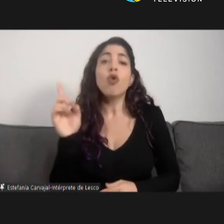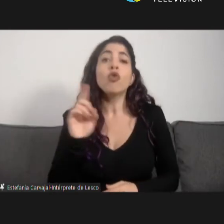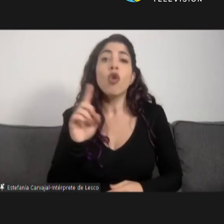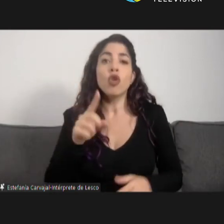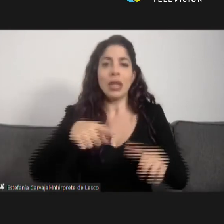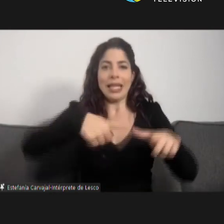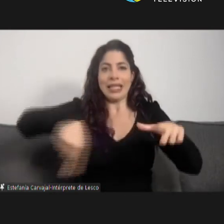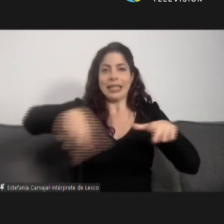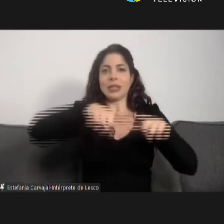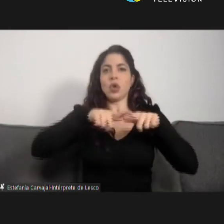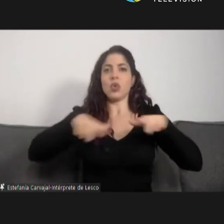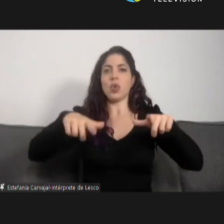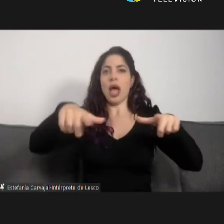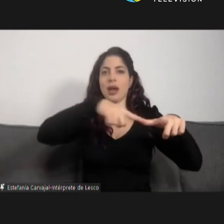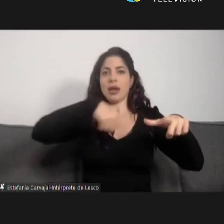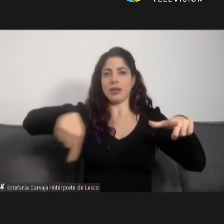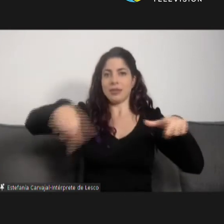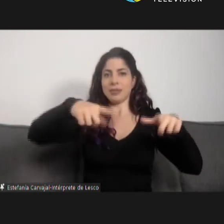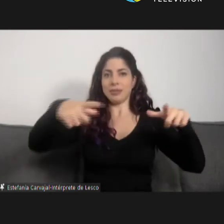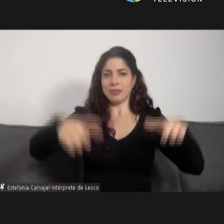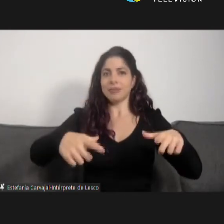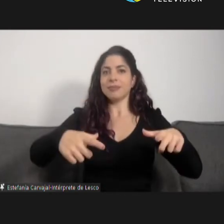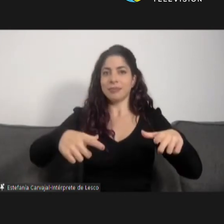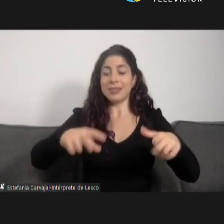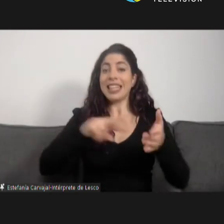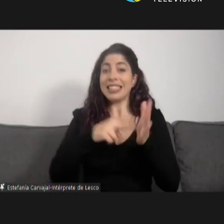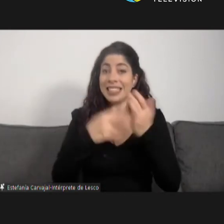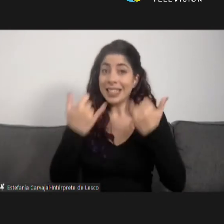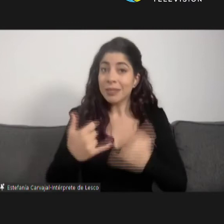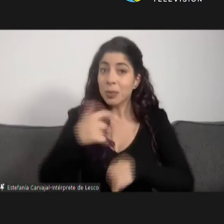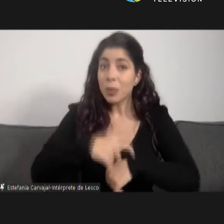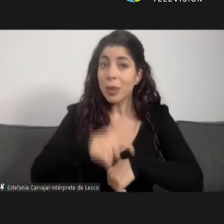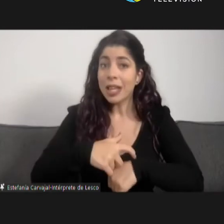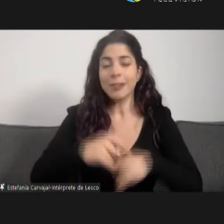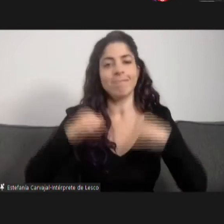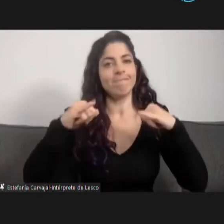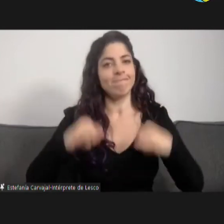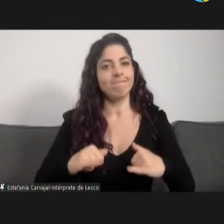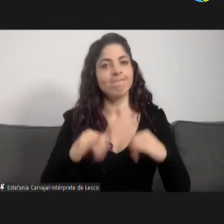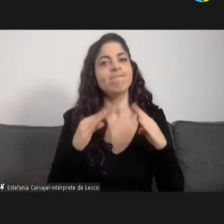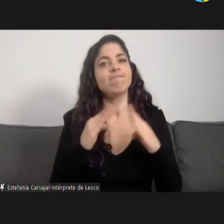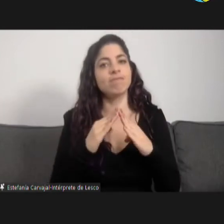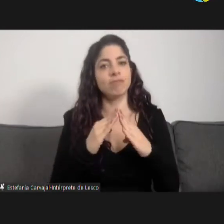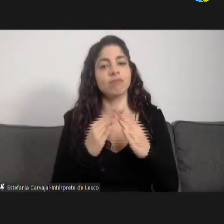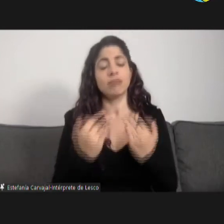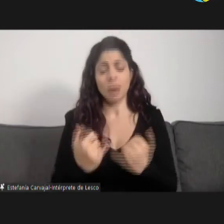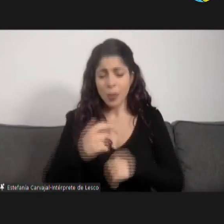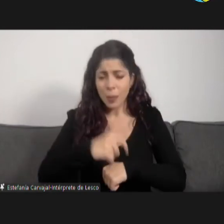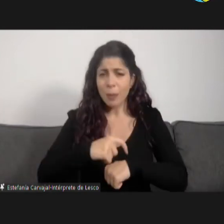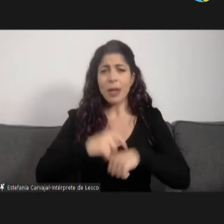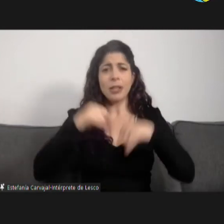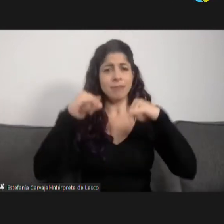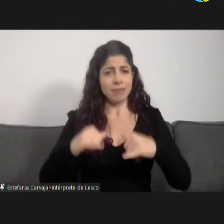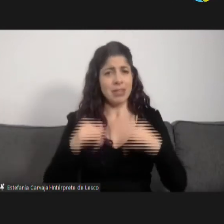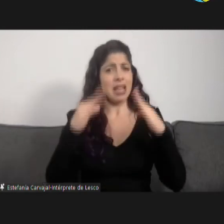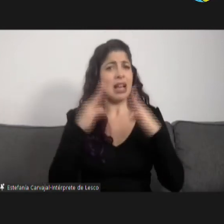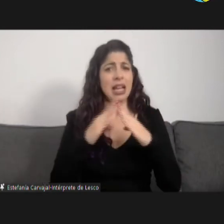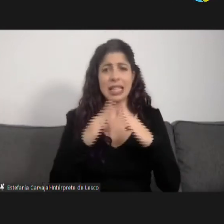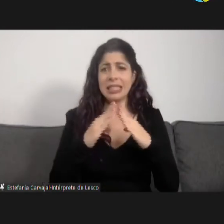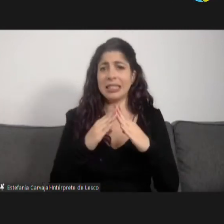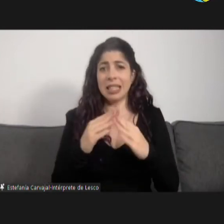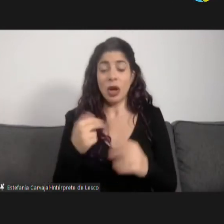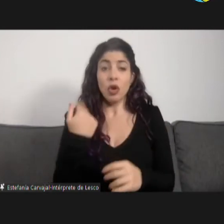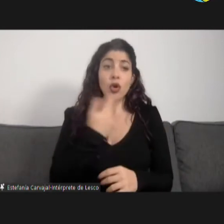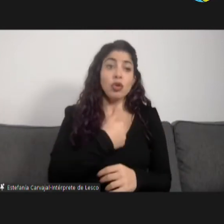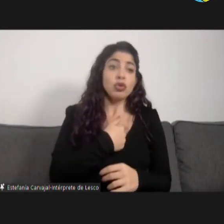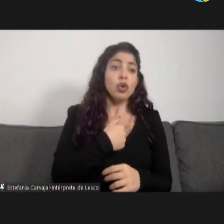zona. Es el momento también de quedarse en casa. Es el momento de quedarse en casa. No estamos planteando